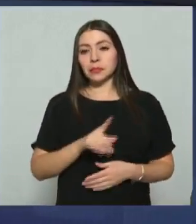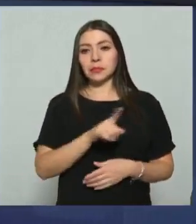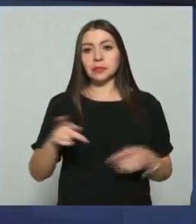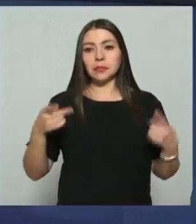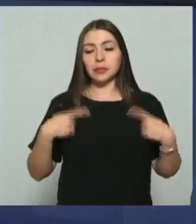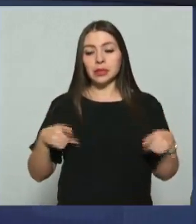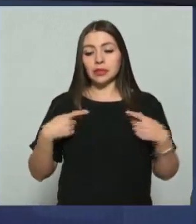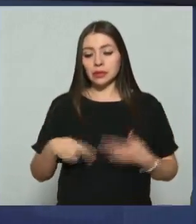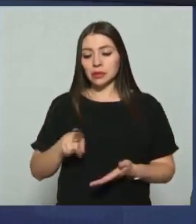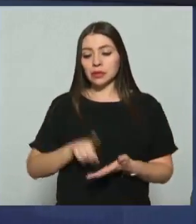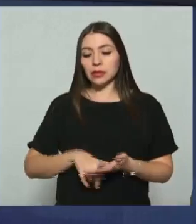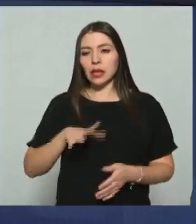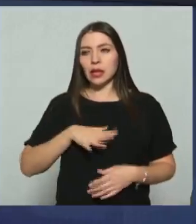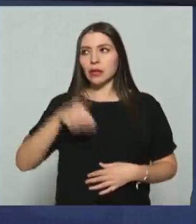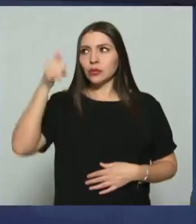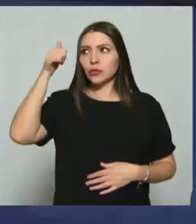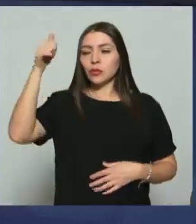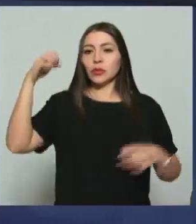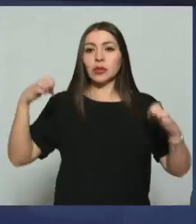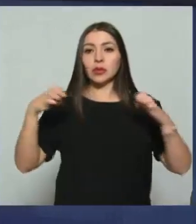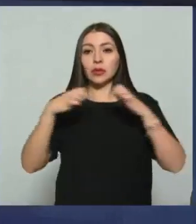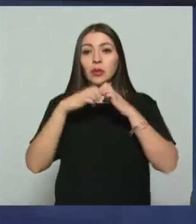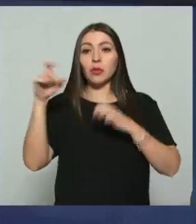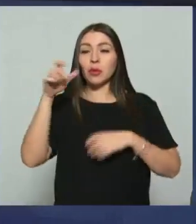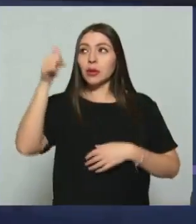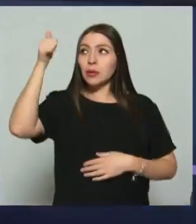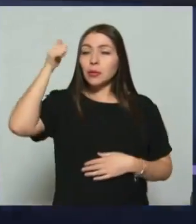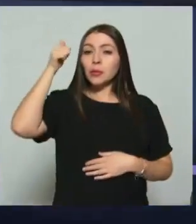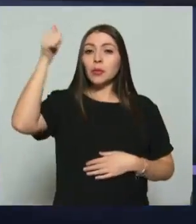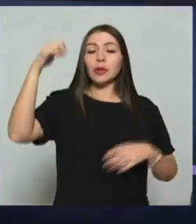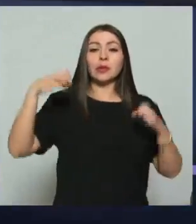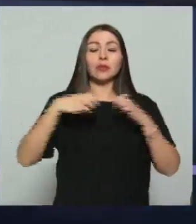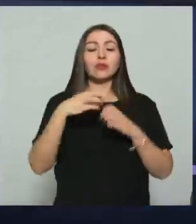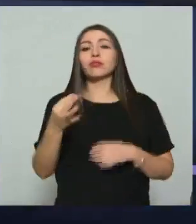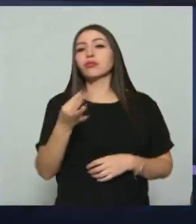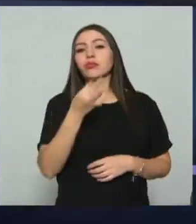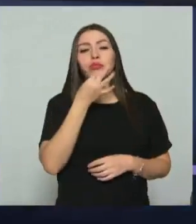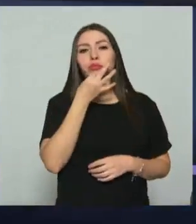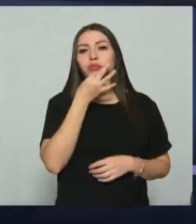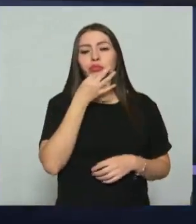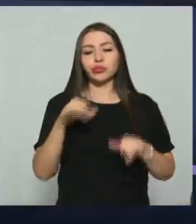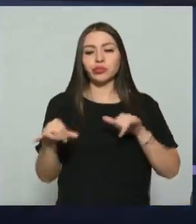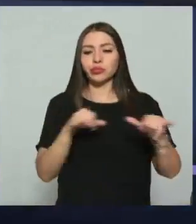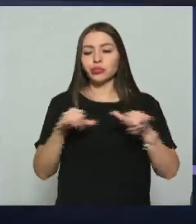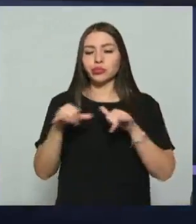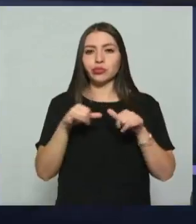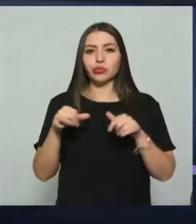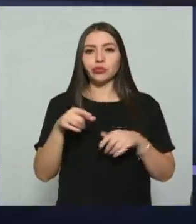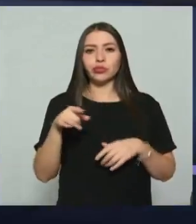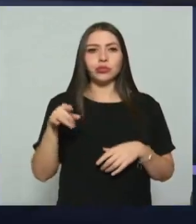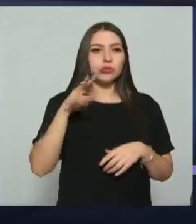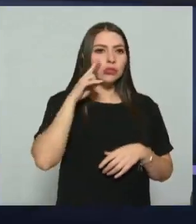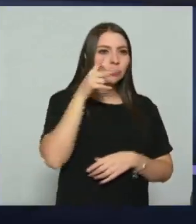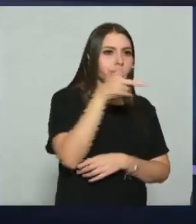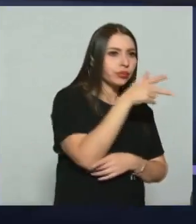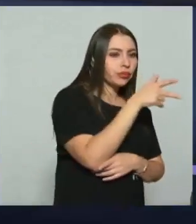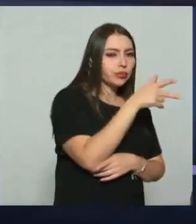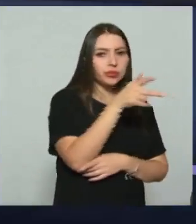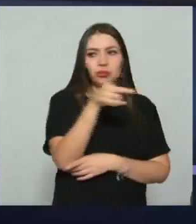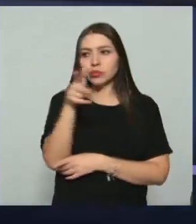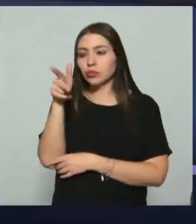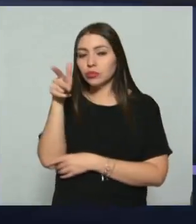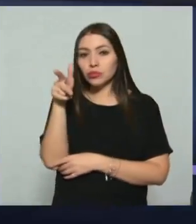al interior y cada que aprieta el botón de pánico inmediatamente se georreferencia, las cámaras apuntan hacia